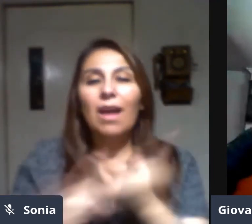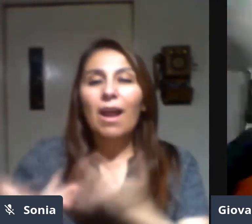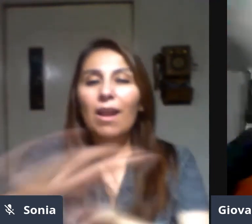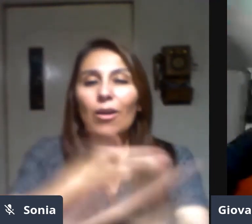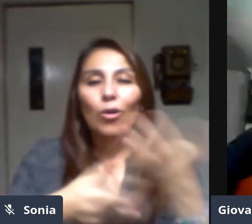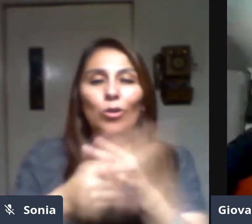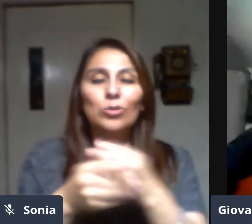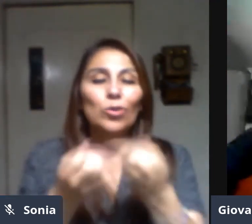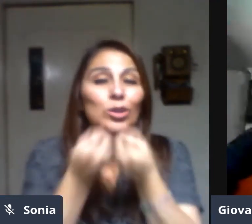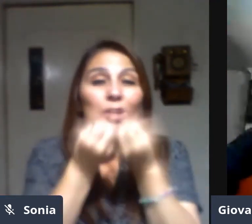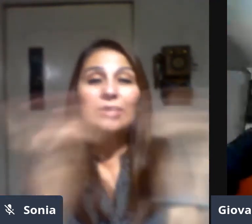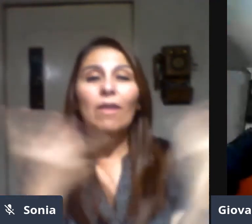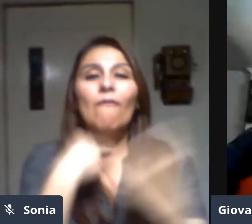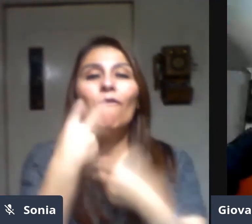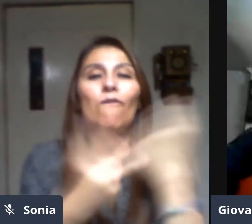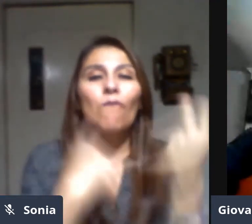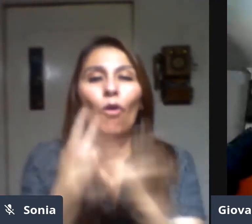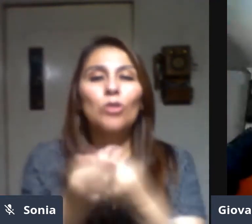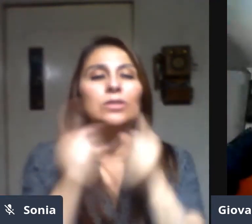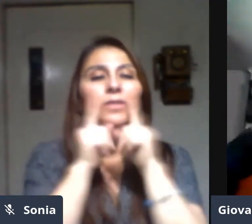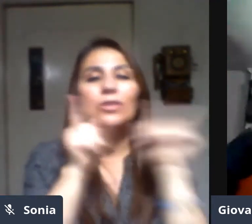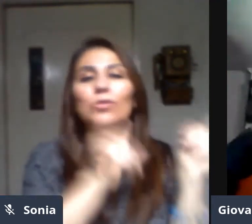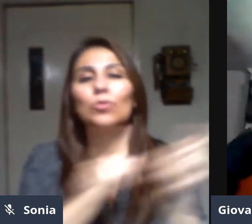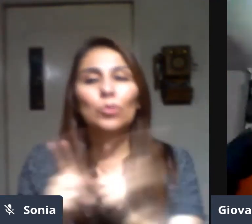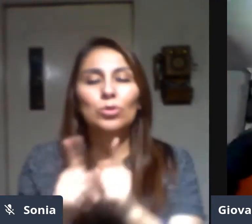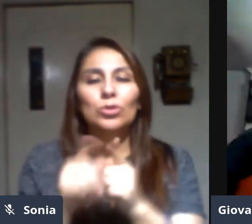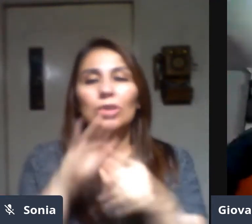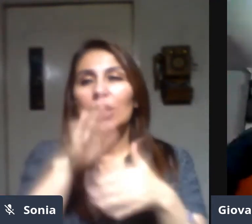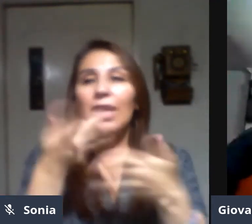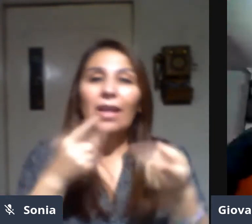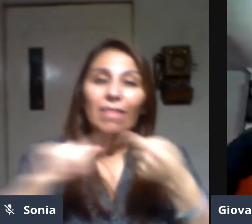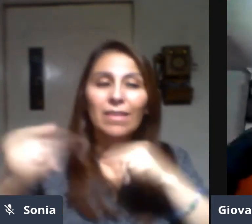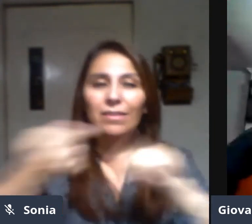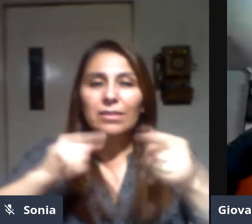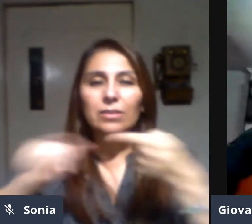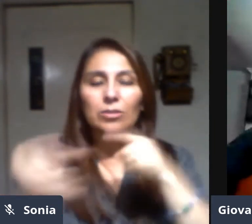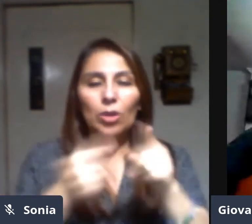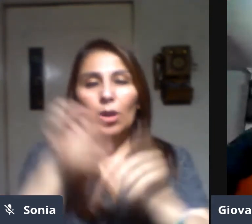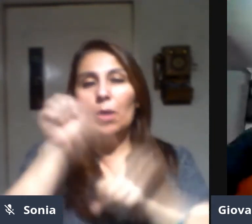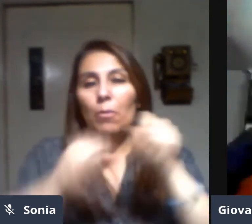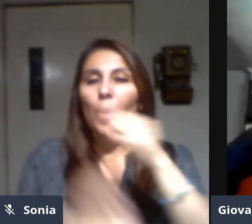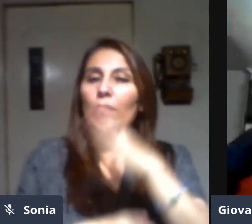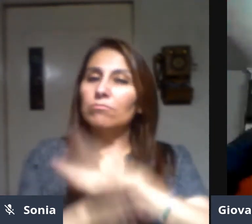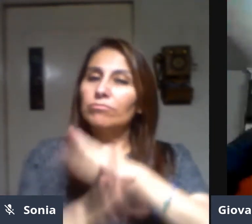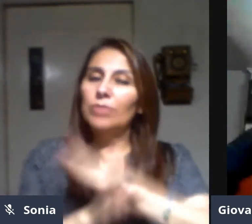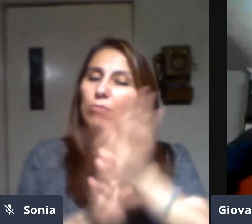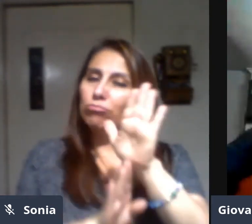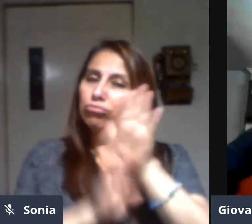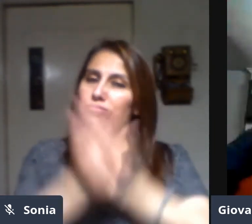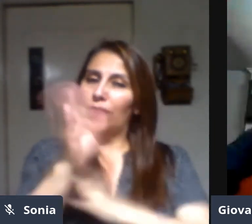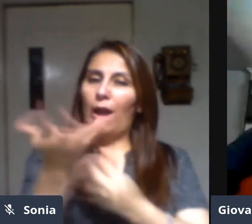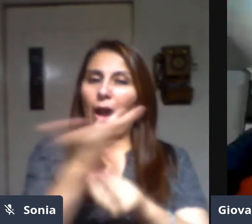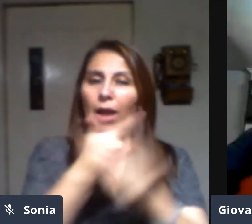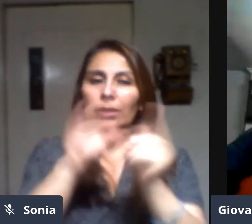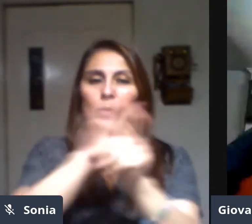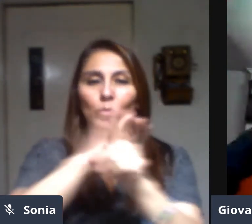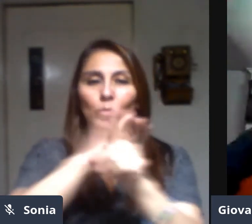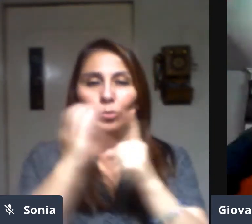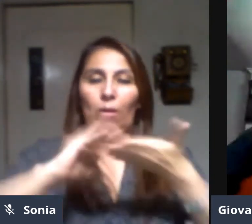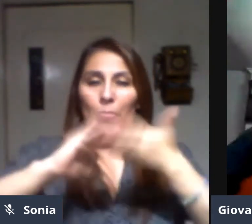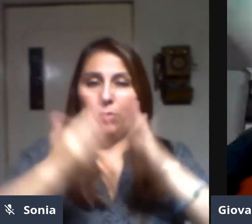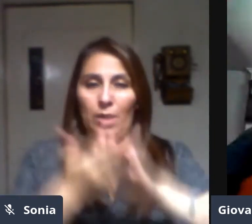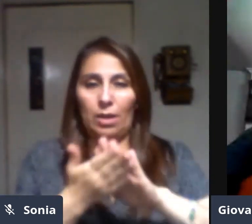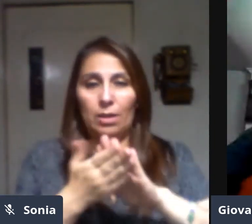discursos con estas discusiones y poder seguir creciendo en el arte la cultura de la comunidad y sobre todo en la